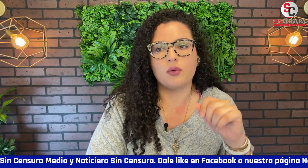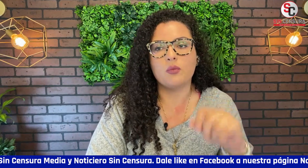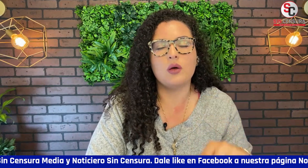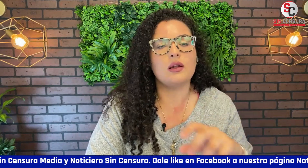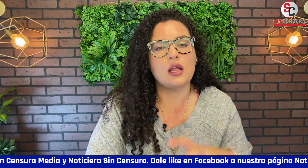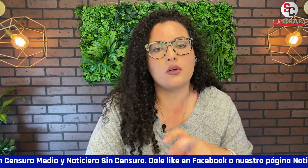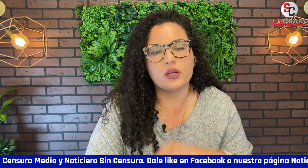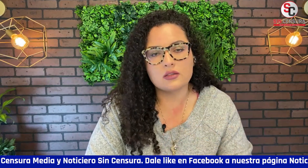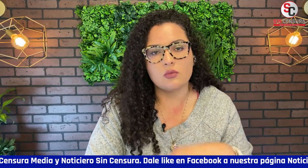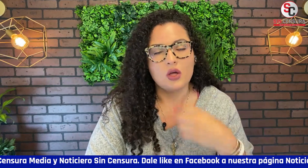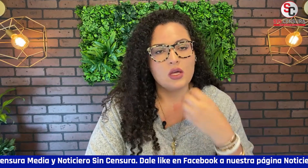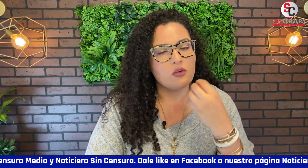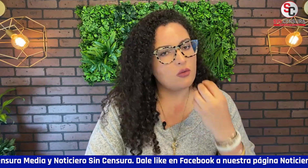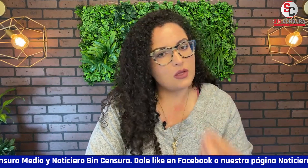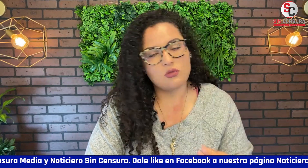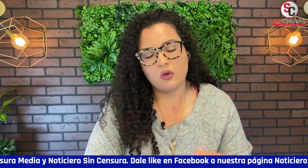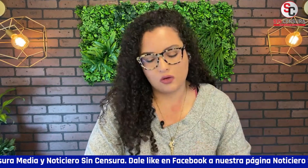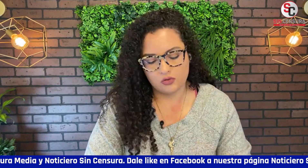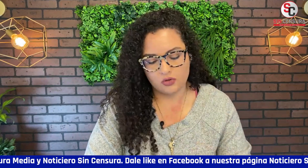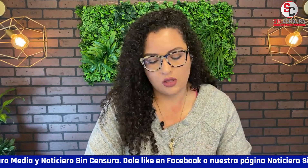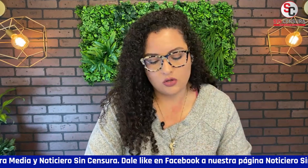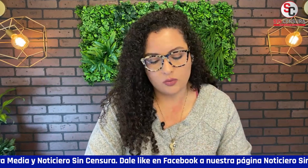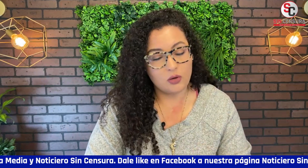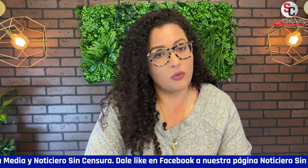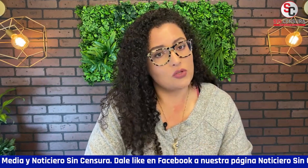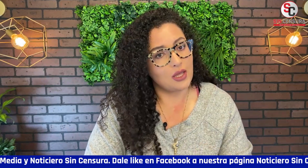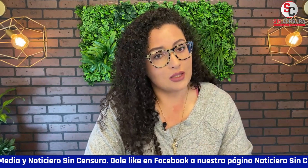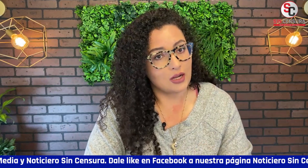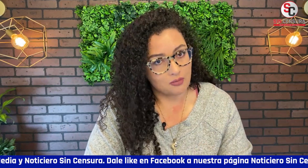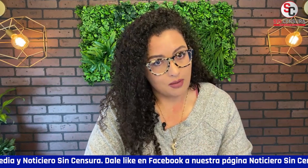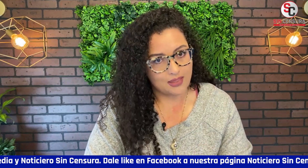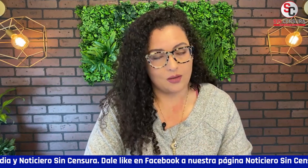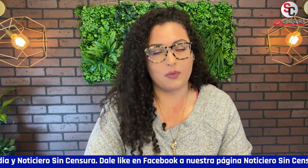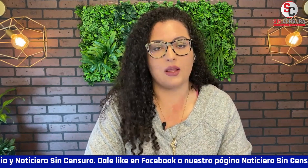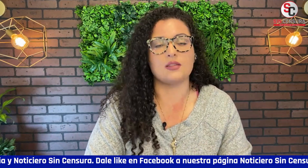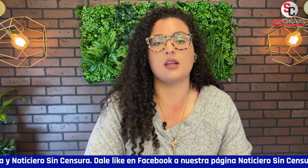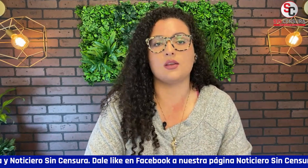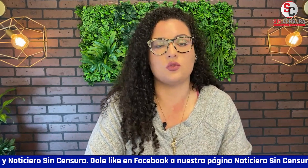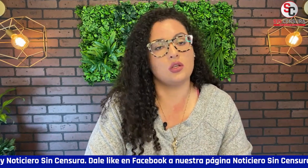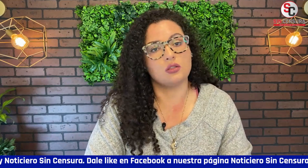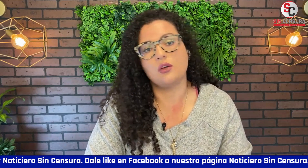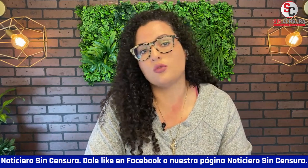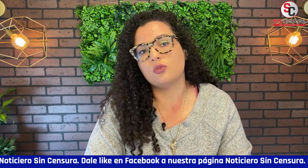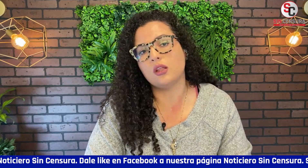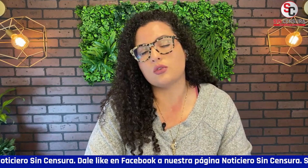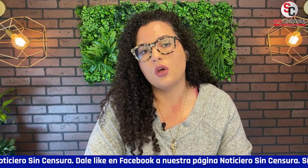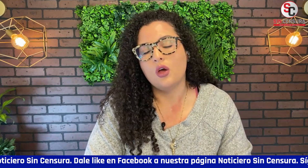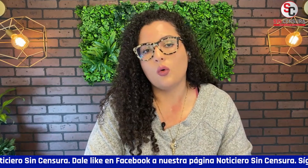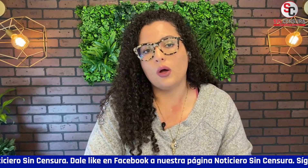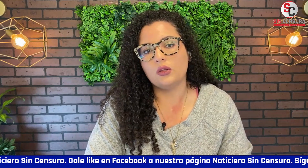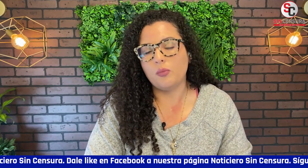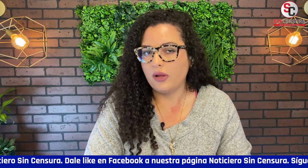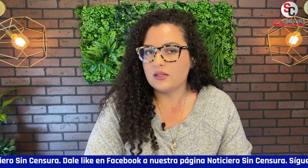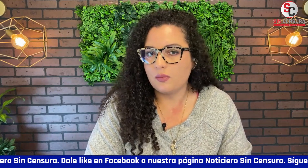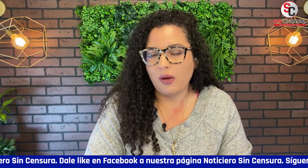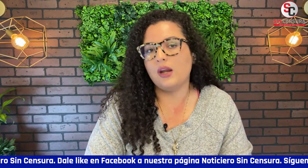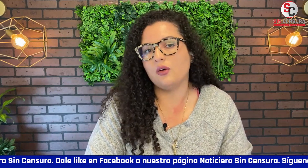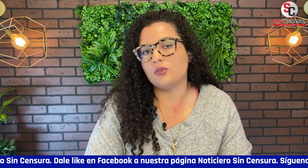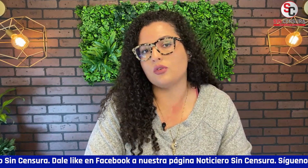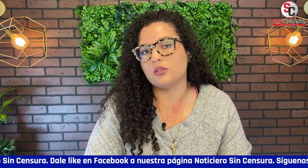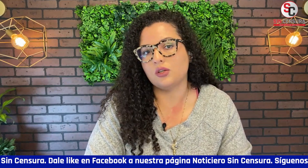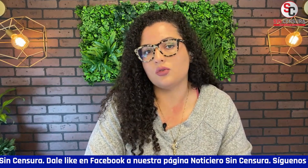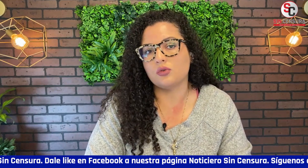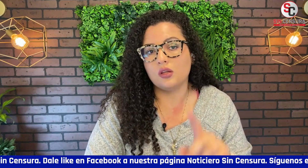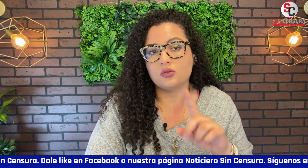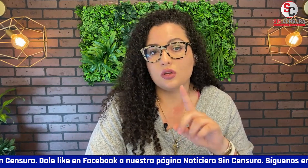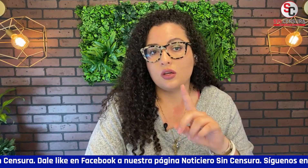país que promueve el terrorismo. Y yo en más de una ocasión he dicho, bueno, pero es que hay que tener madre para decir eso siendo Estados Unidos, cuando el principal